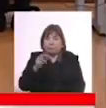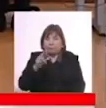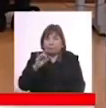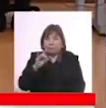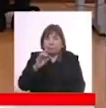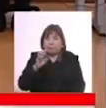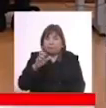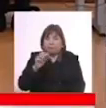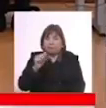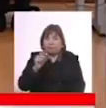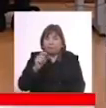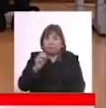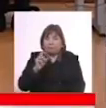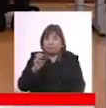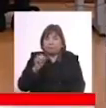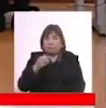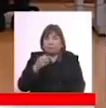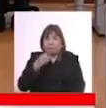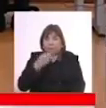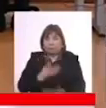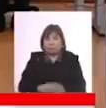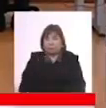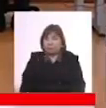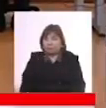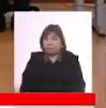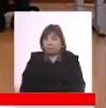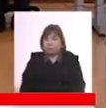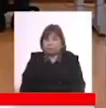Arriola Tueros. A favor.